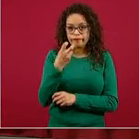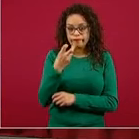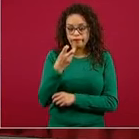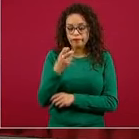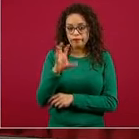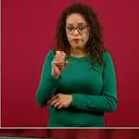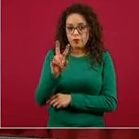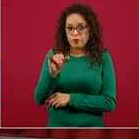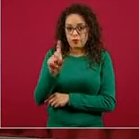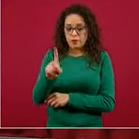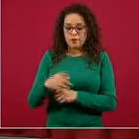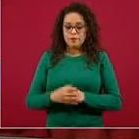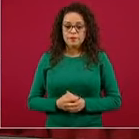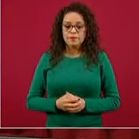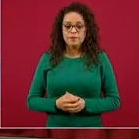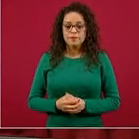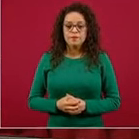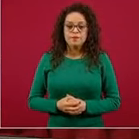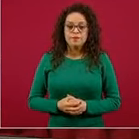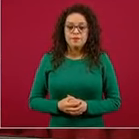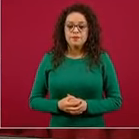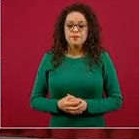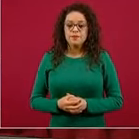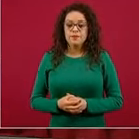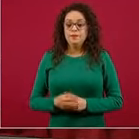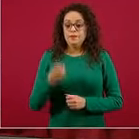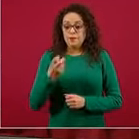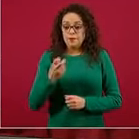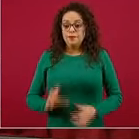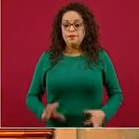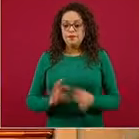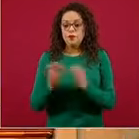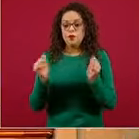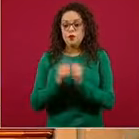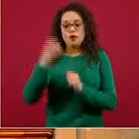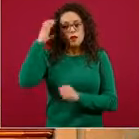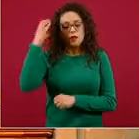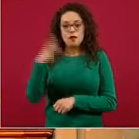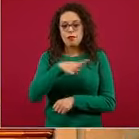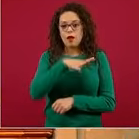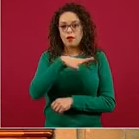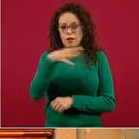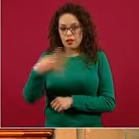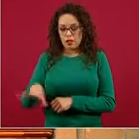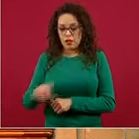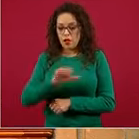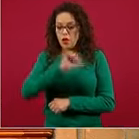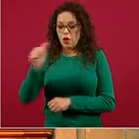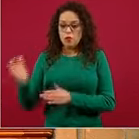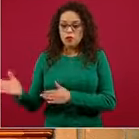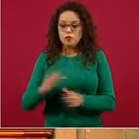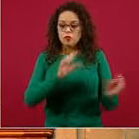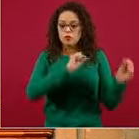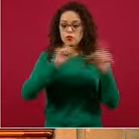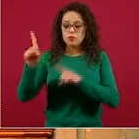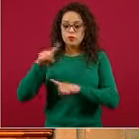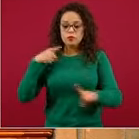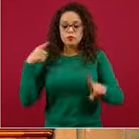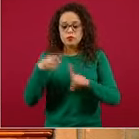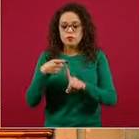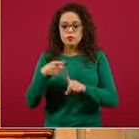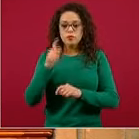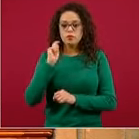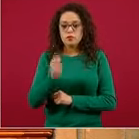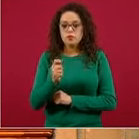sus entidades. Esto lógicamente para camas generales, y en la siguiente diapositiva tenemos las camas específicas que son